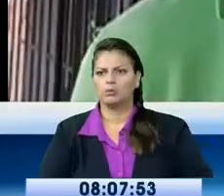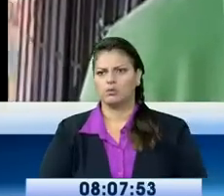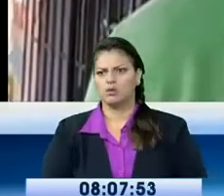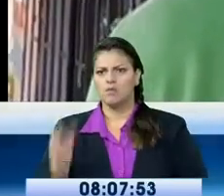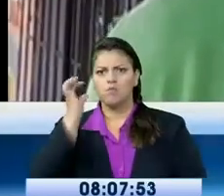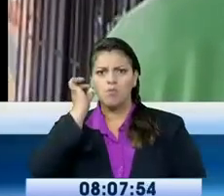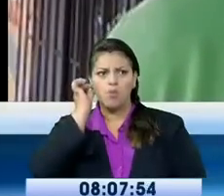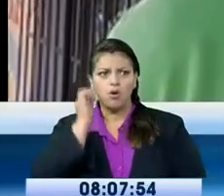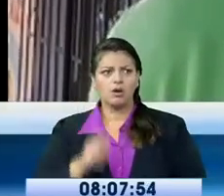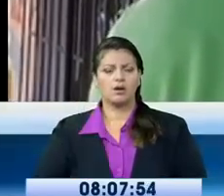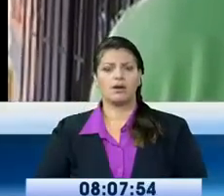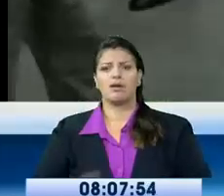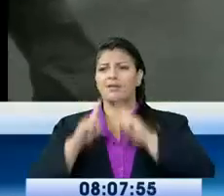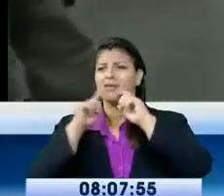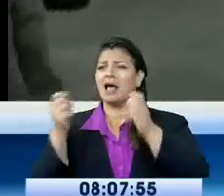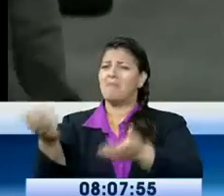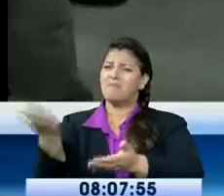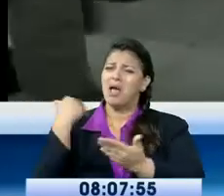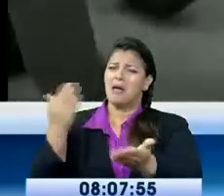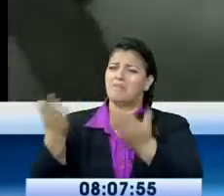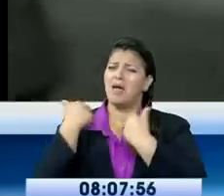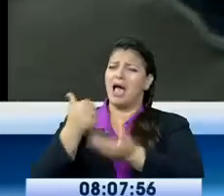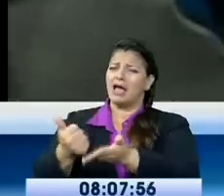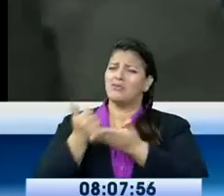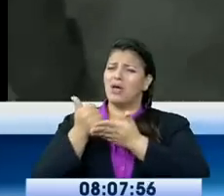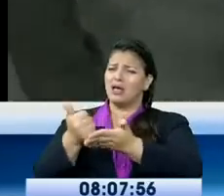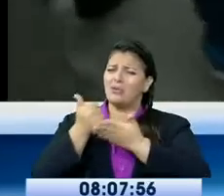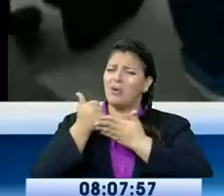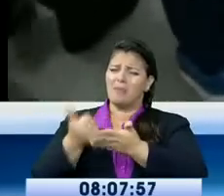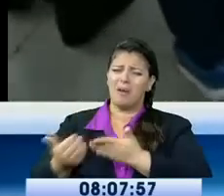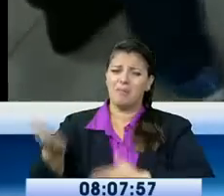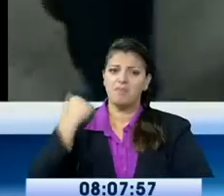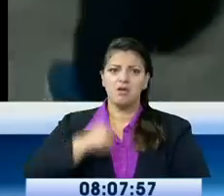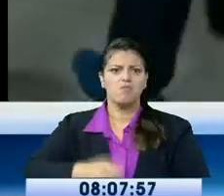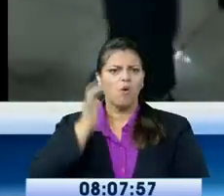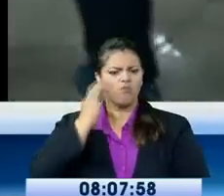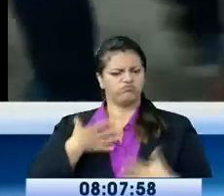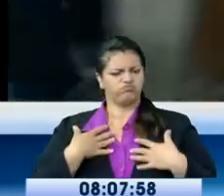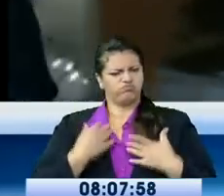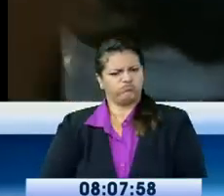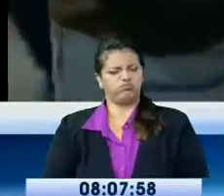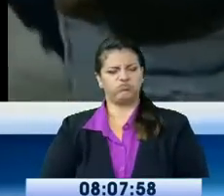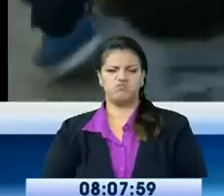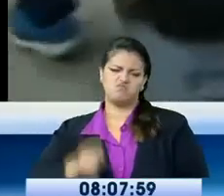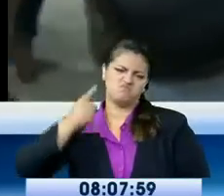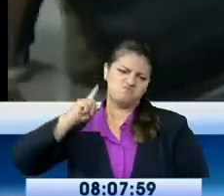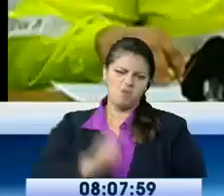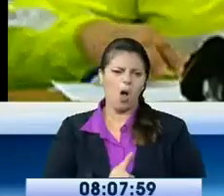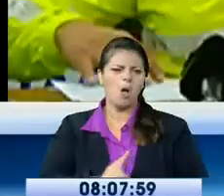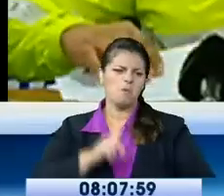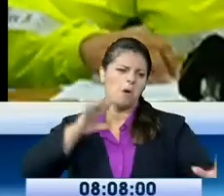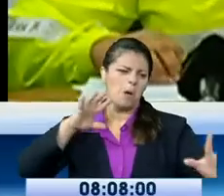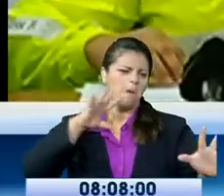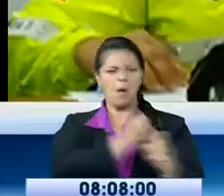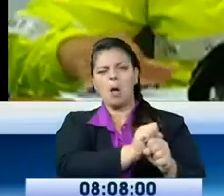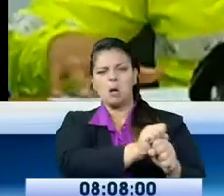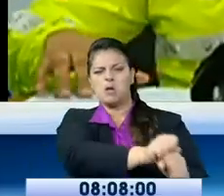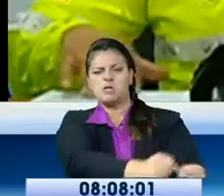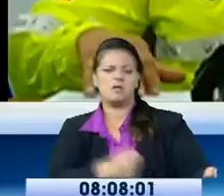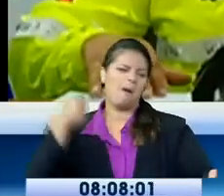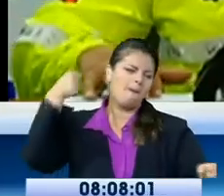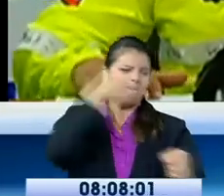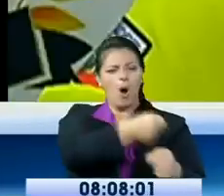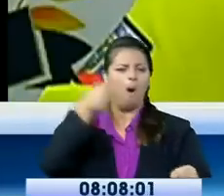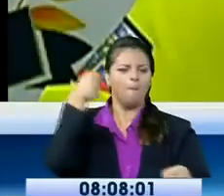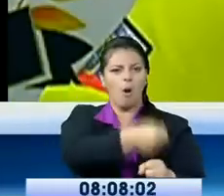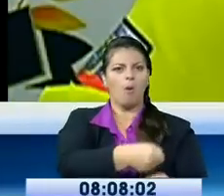que ayúdeme, ¿no? Valientemente se enfrentó contra los delincuentes, precisamente armados, ¿no? La Policía Nacional también le